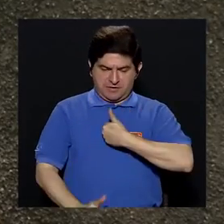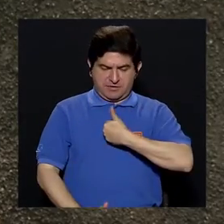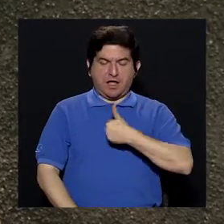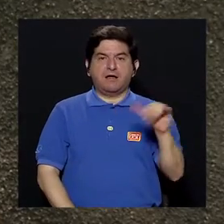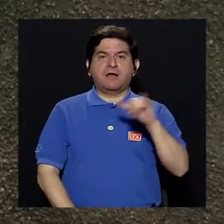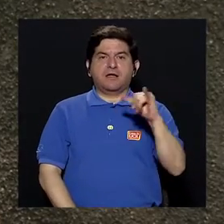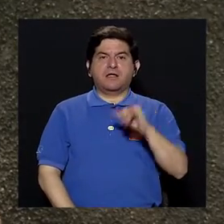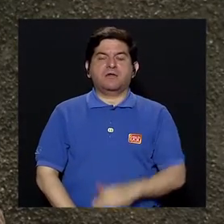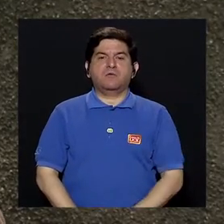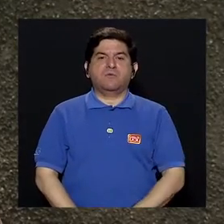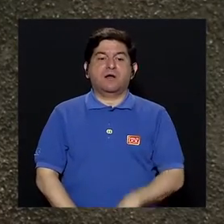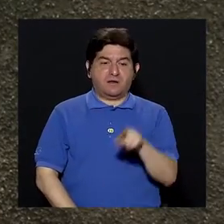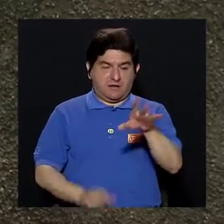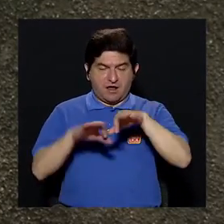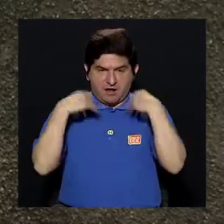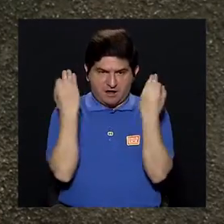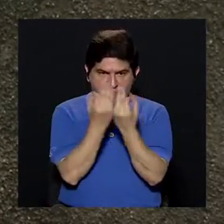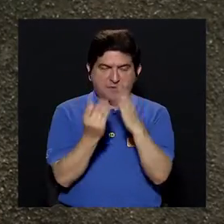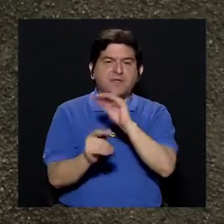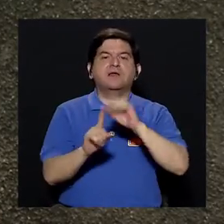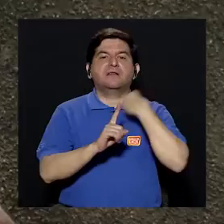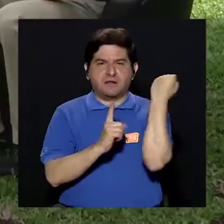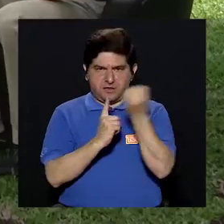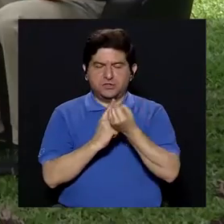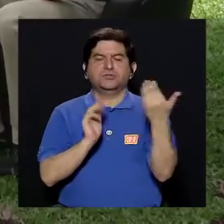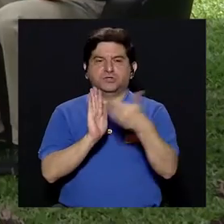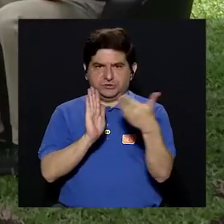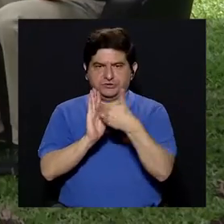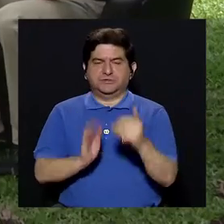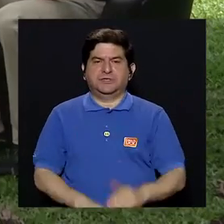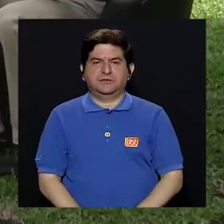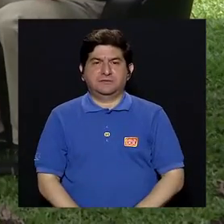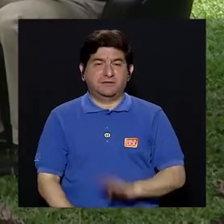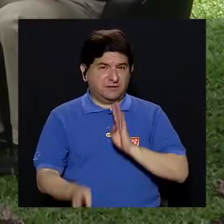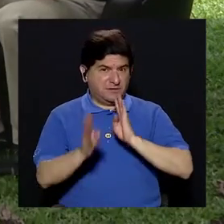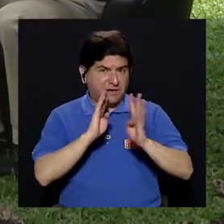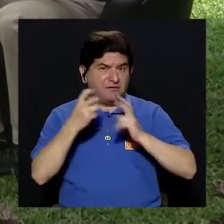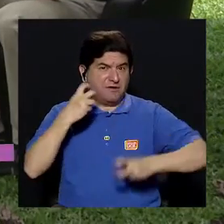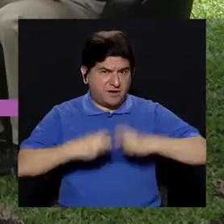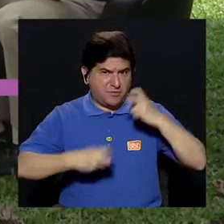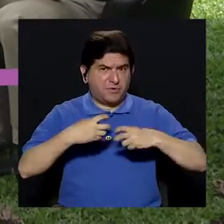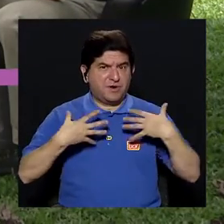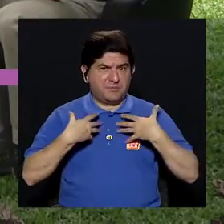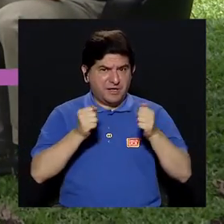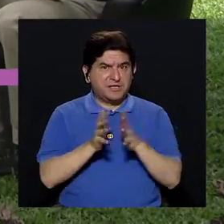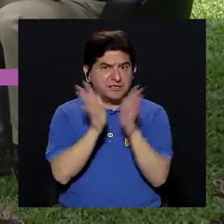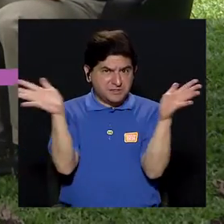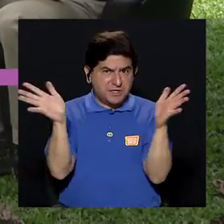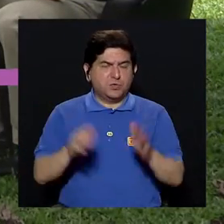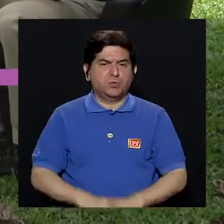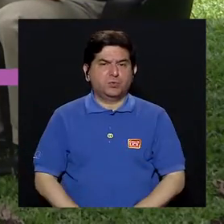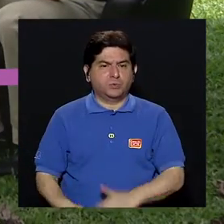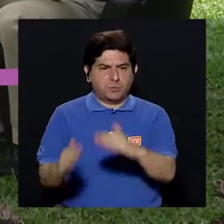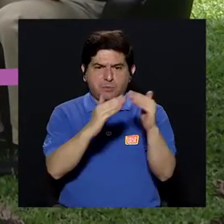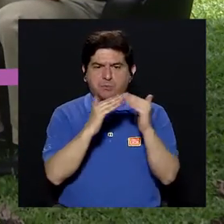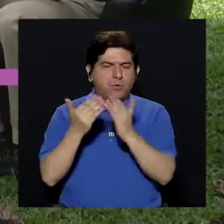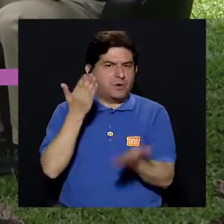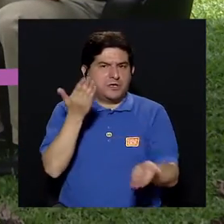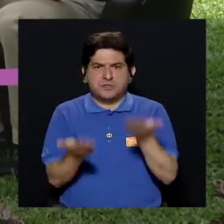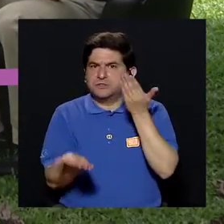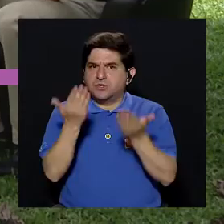misma, sino sobre su núcleo familiar y social. Entonces, efectivamente, estamos hablando de un problema de salud pública. Exactamente. Que quizá la